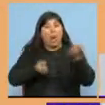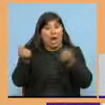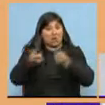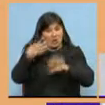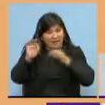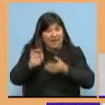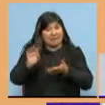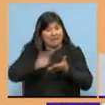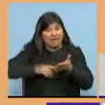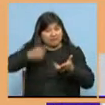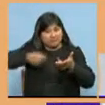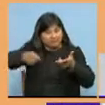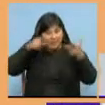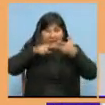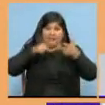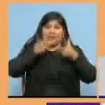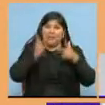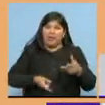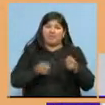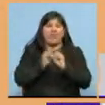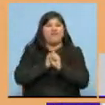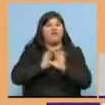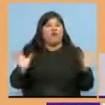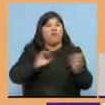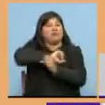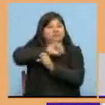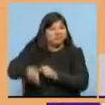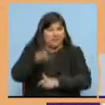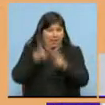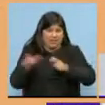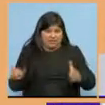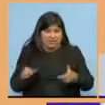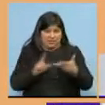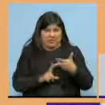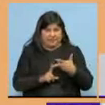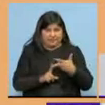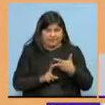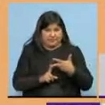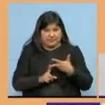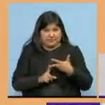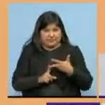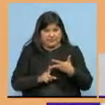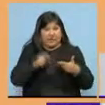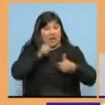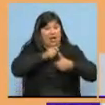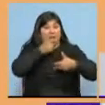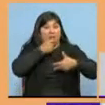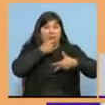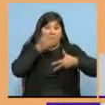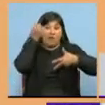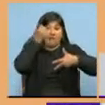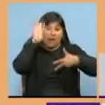respecto de la modalidad abusiva de consumos no aceptados o servicios no aceptados que nos aparecen sorpresivamente nuestros resúmenes de